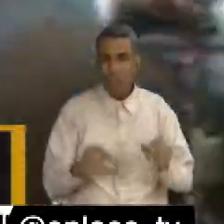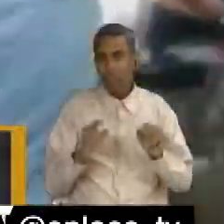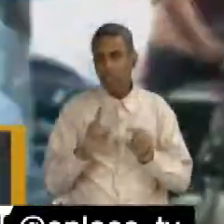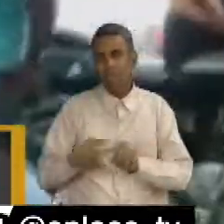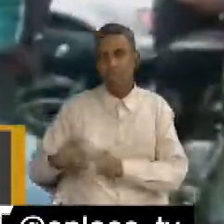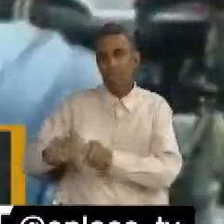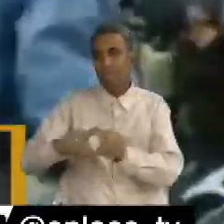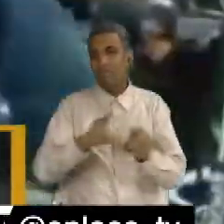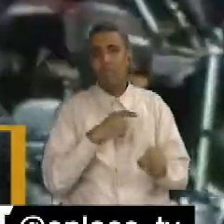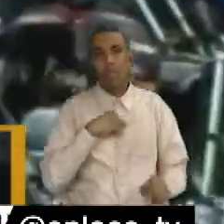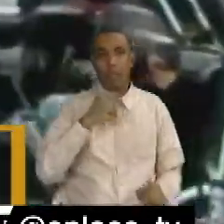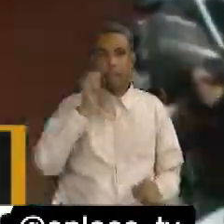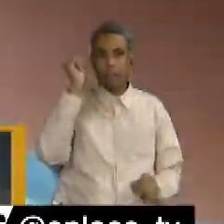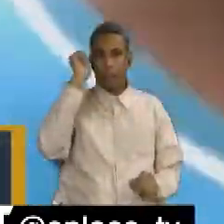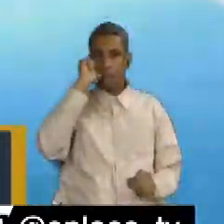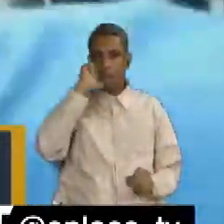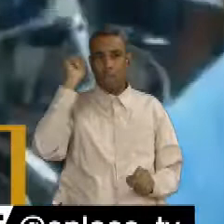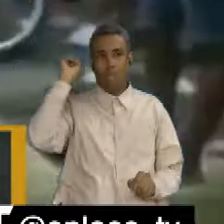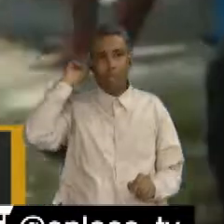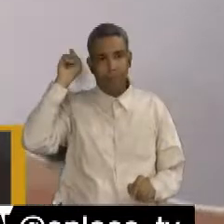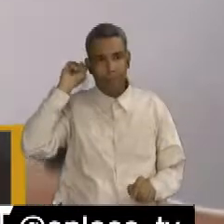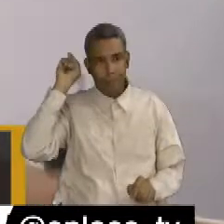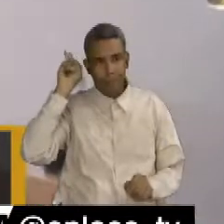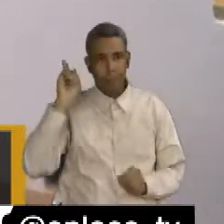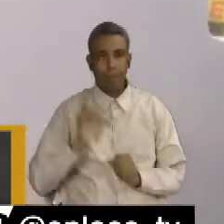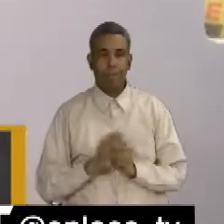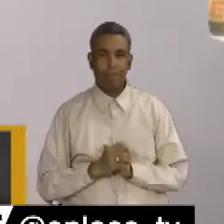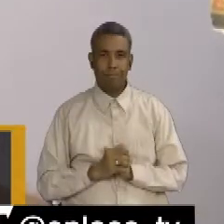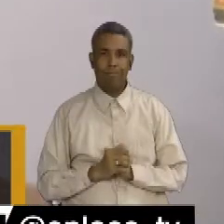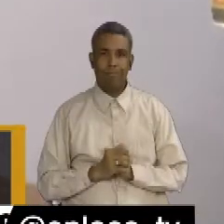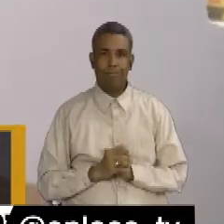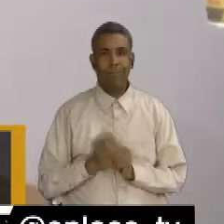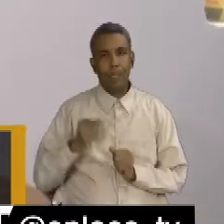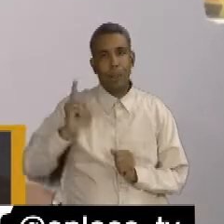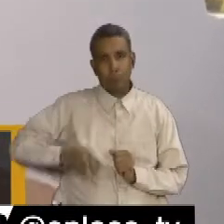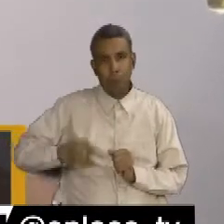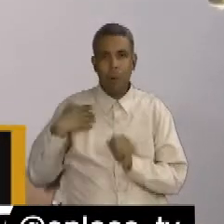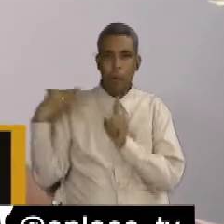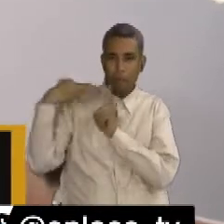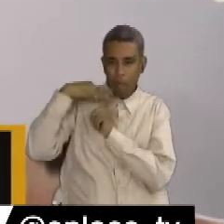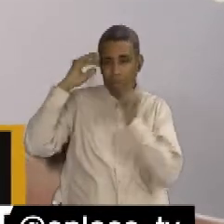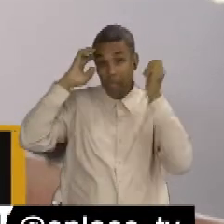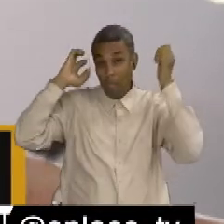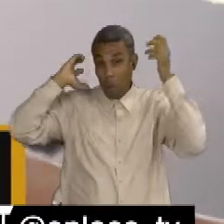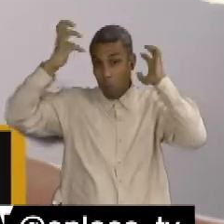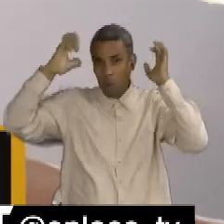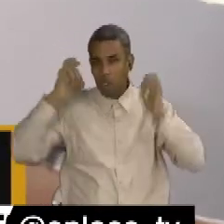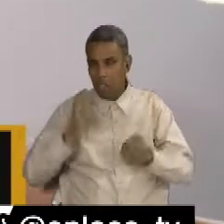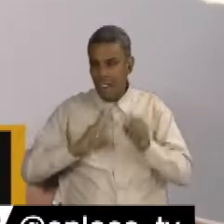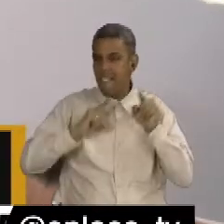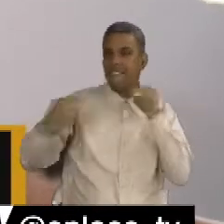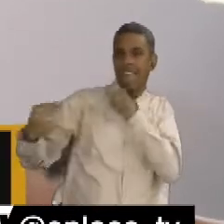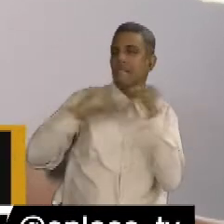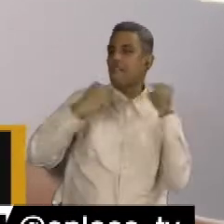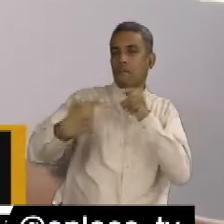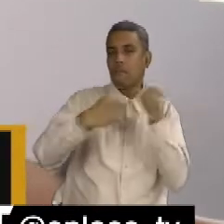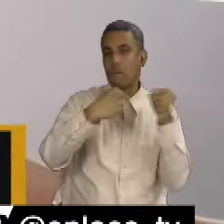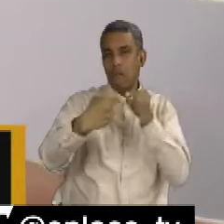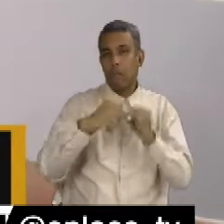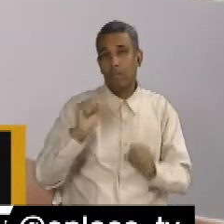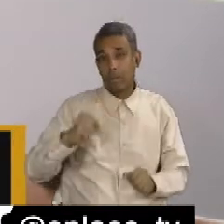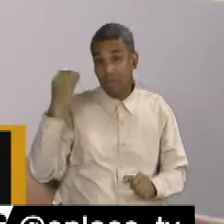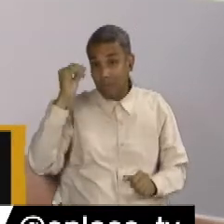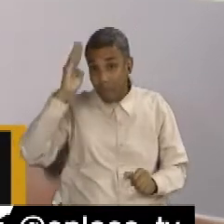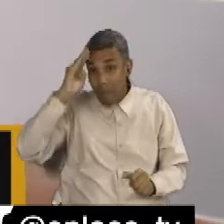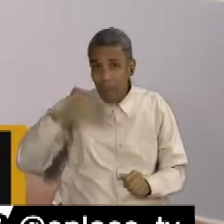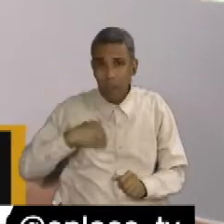de bebidas embriagantes de manera descontrolada. Realmente ayer estuvimos como Policía Nacional atendiendo diferentes casos de riñas en las